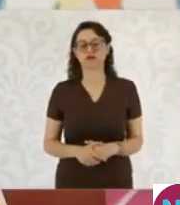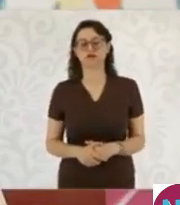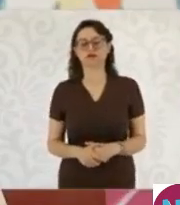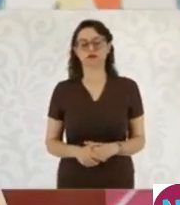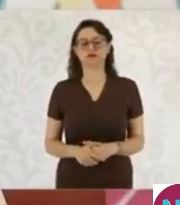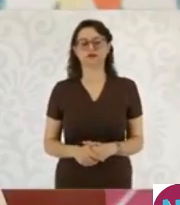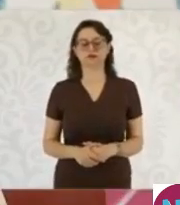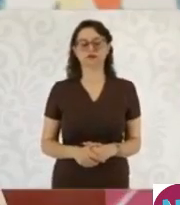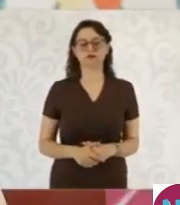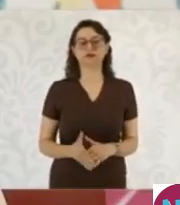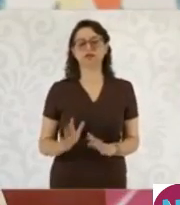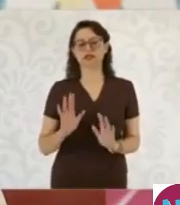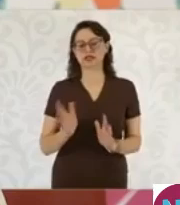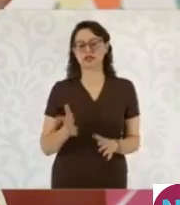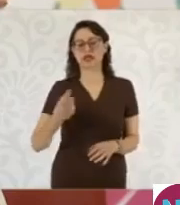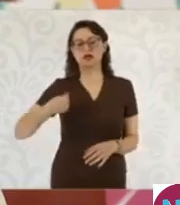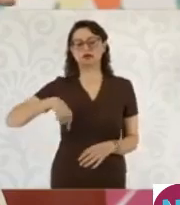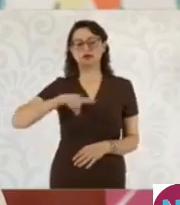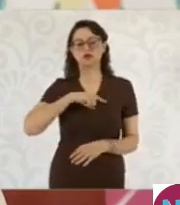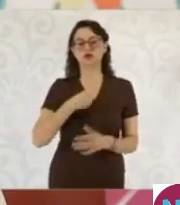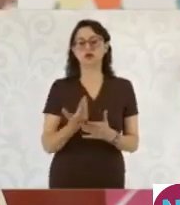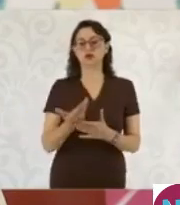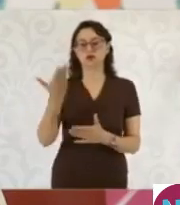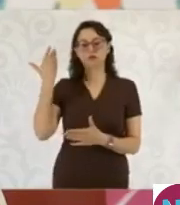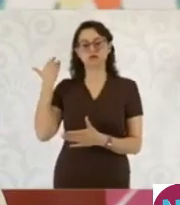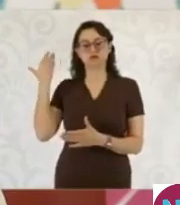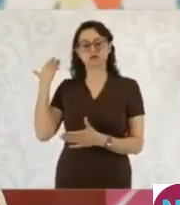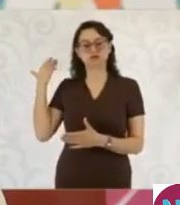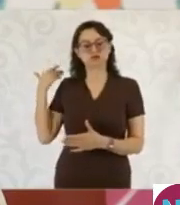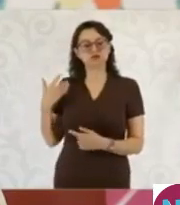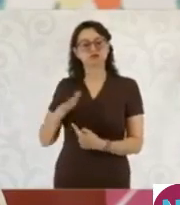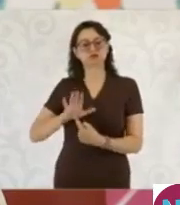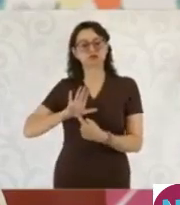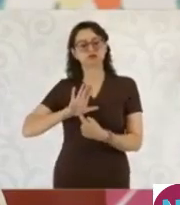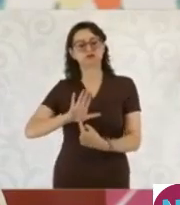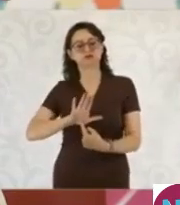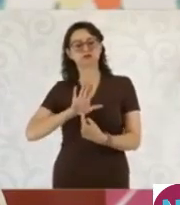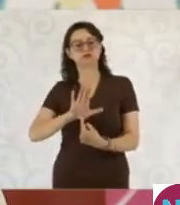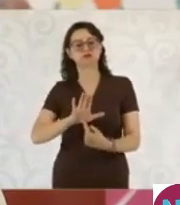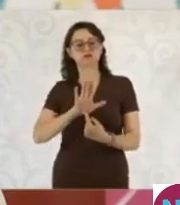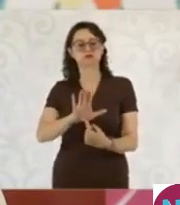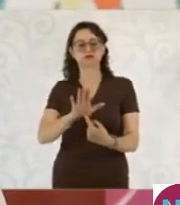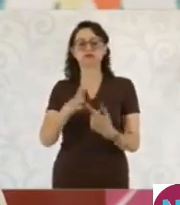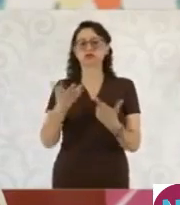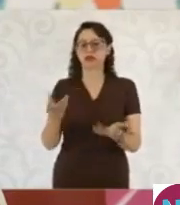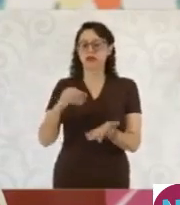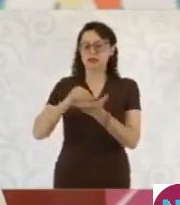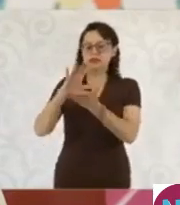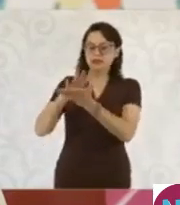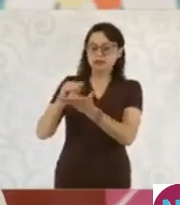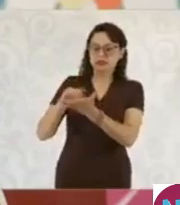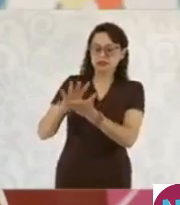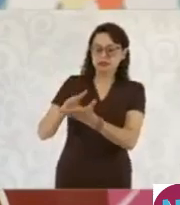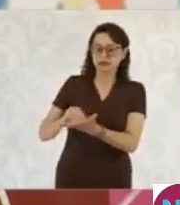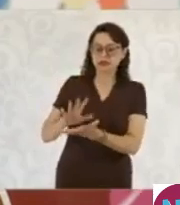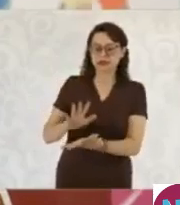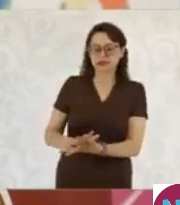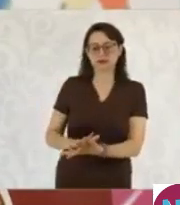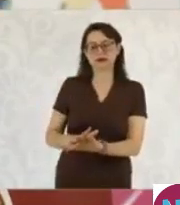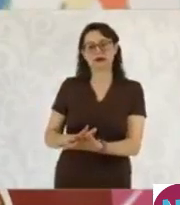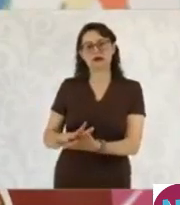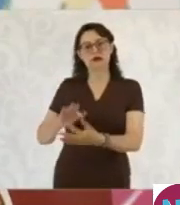Pueblo, hemos presentado parte de la estrategia de reducción de tiempos de espera en el Seguro Social a partir